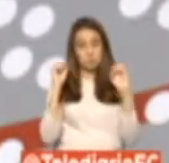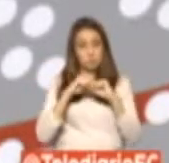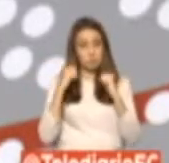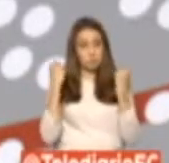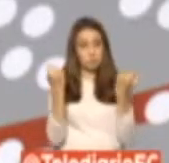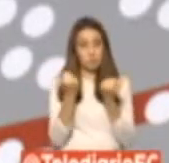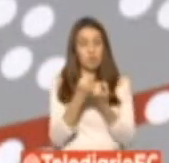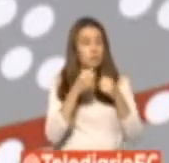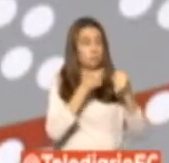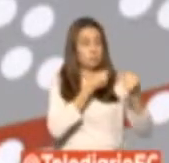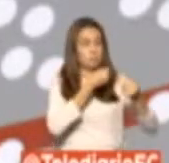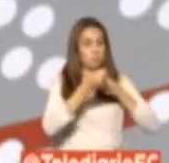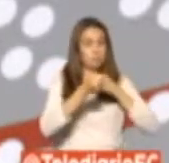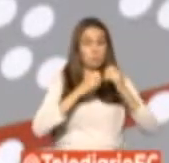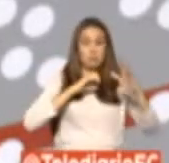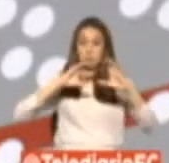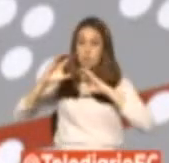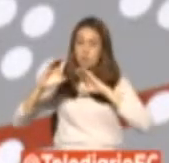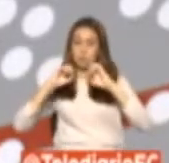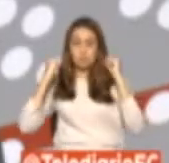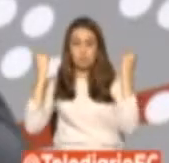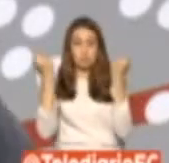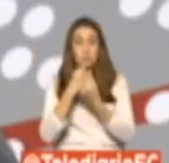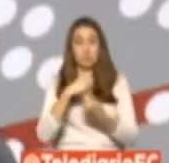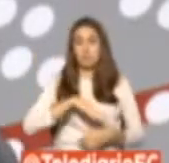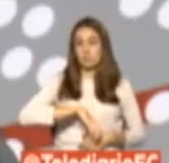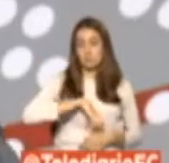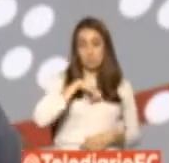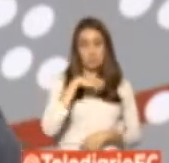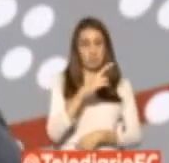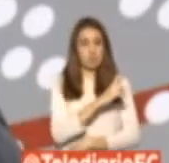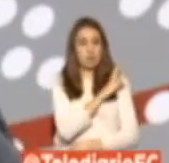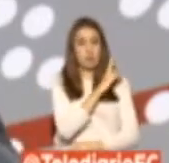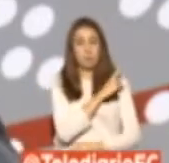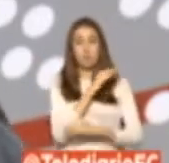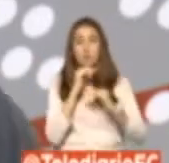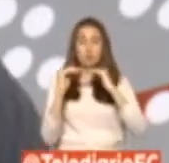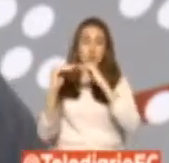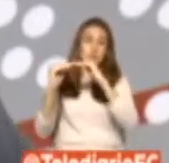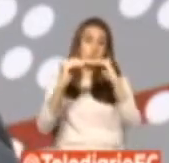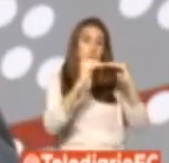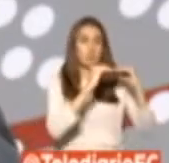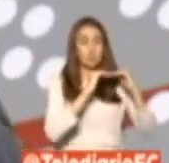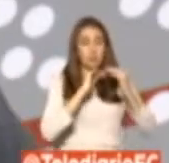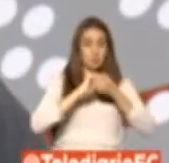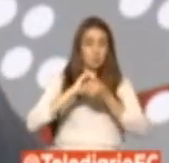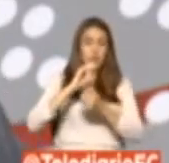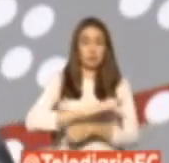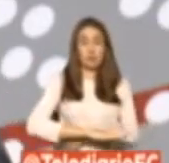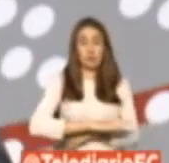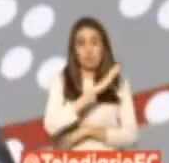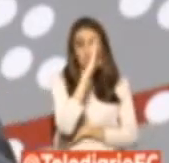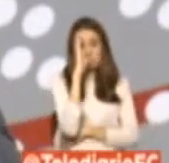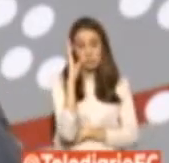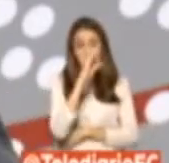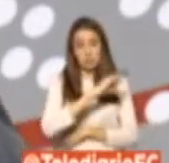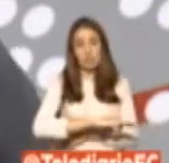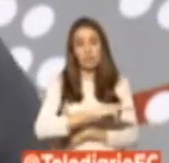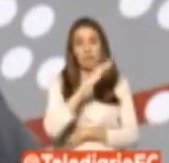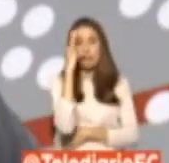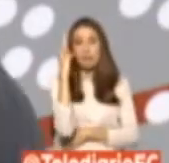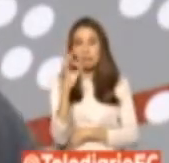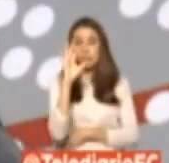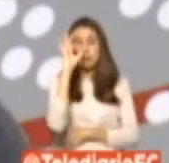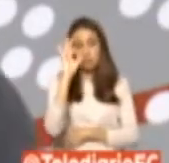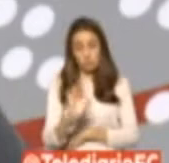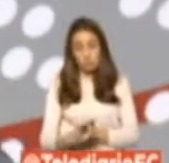medios, ciudadanos, sociedad civil, la academia, y que construyamos un pacto ético en la política. Esto es